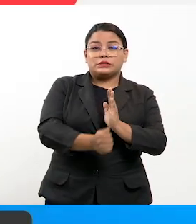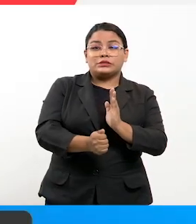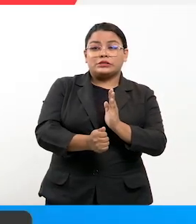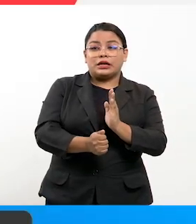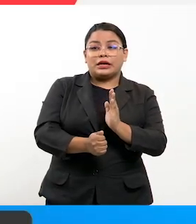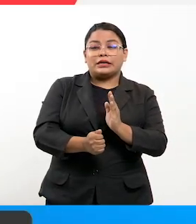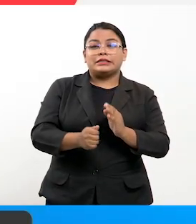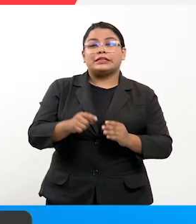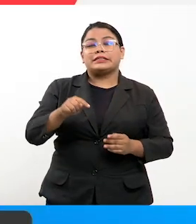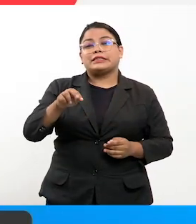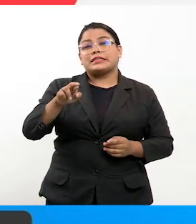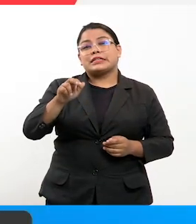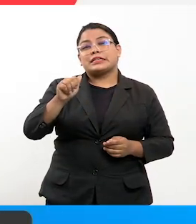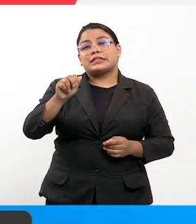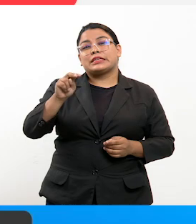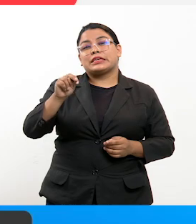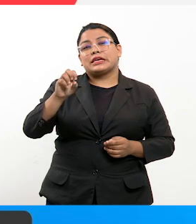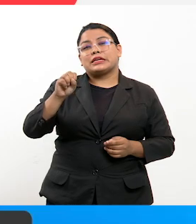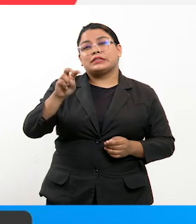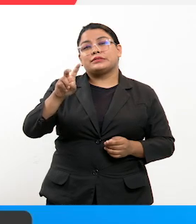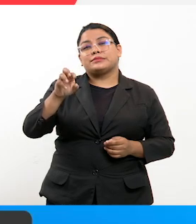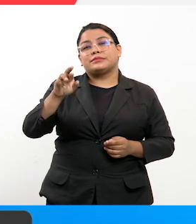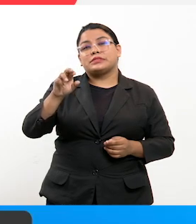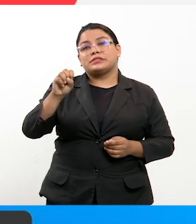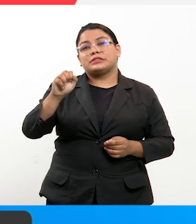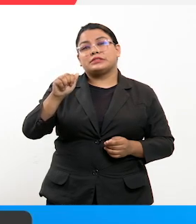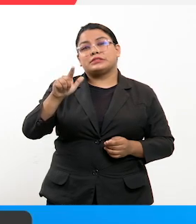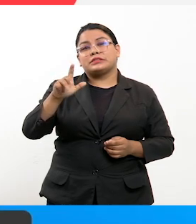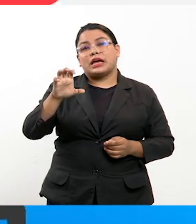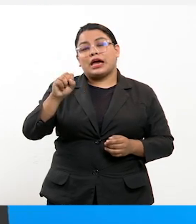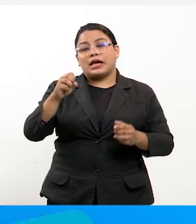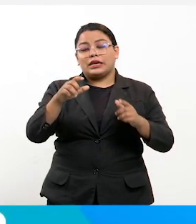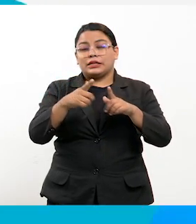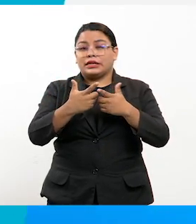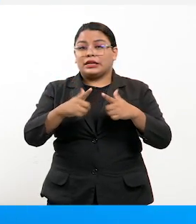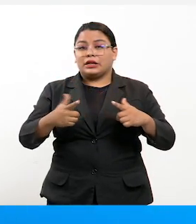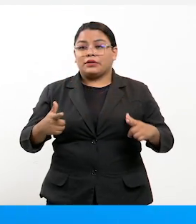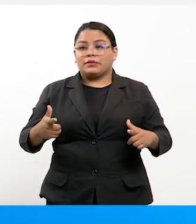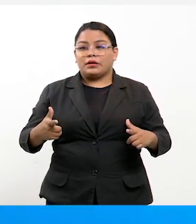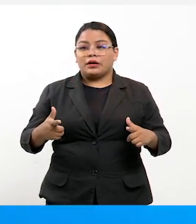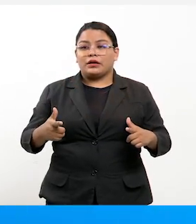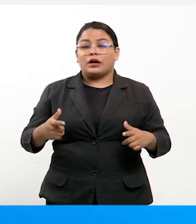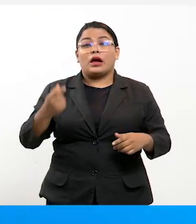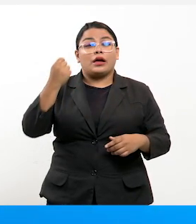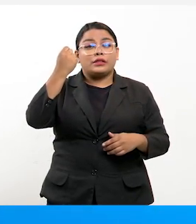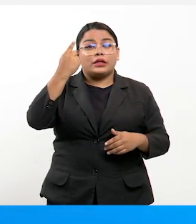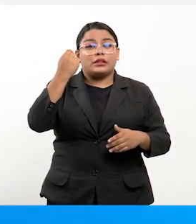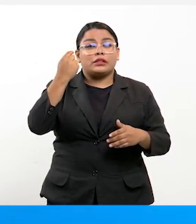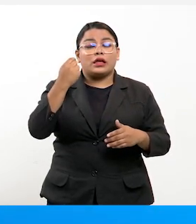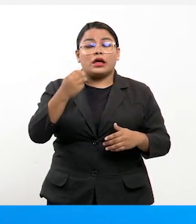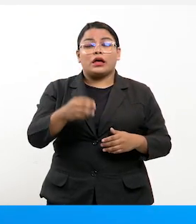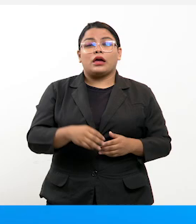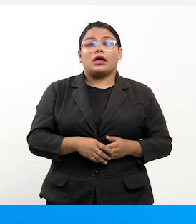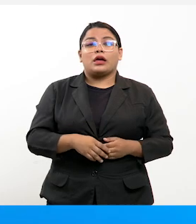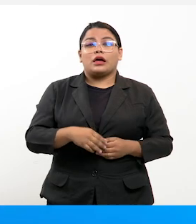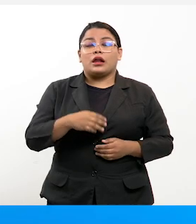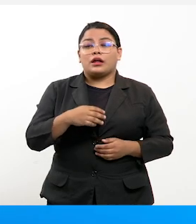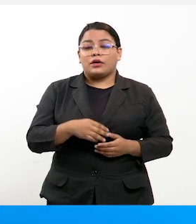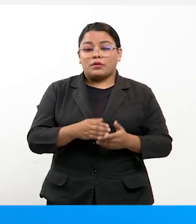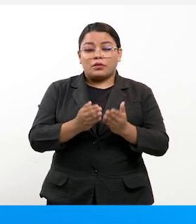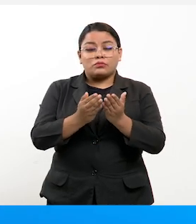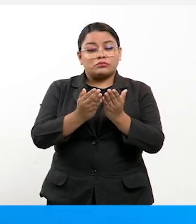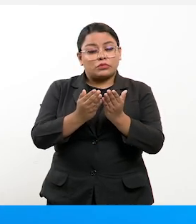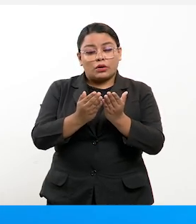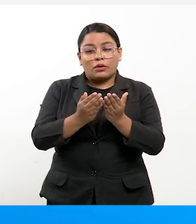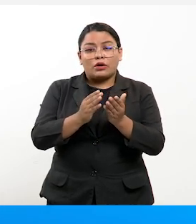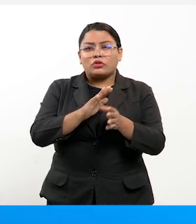Competencias transversales de la asignatura de lenguaje y literatura. Comprensión oral. Es la capacidad de